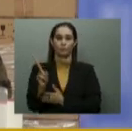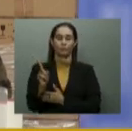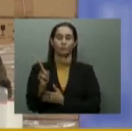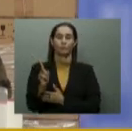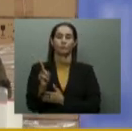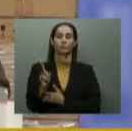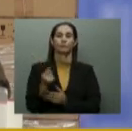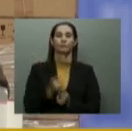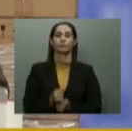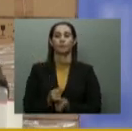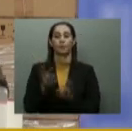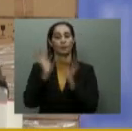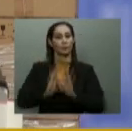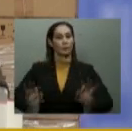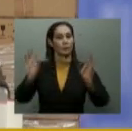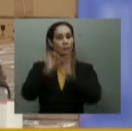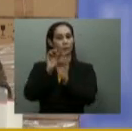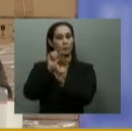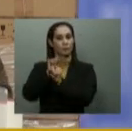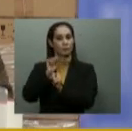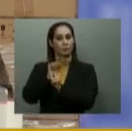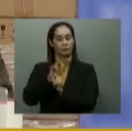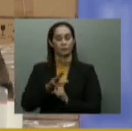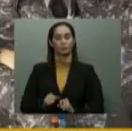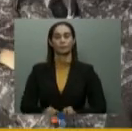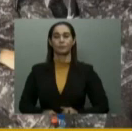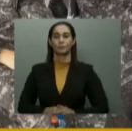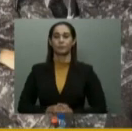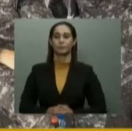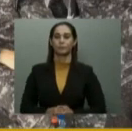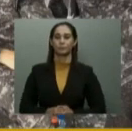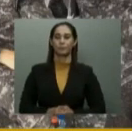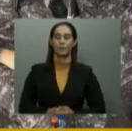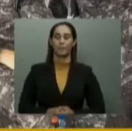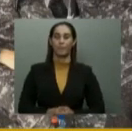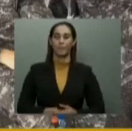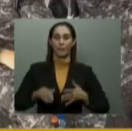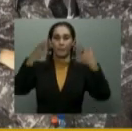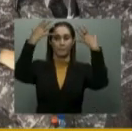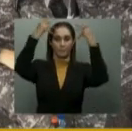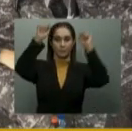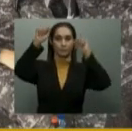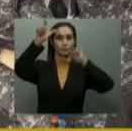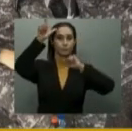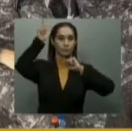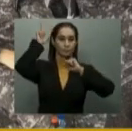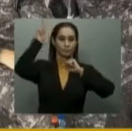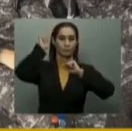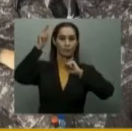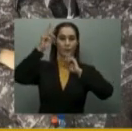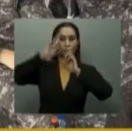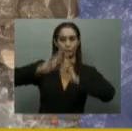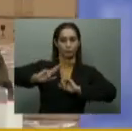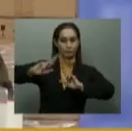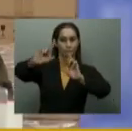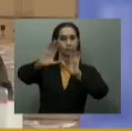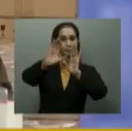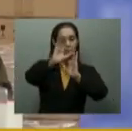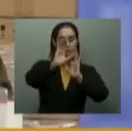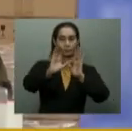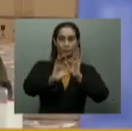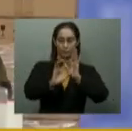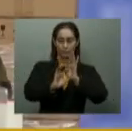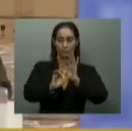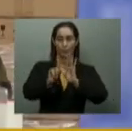no puedan esposar una mujer como ustedes lo ámbito ahí en vídeo que cuando lo lío esto del toque de queda se